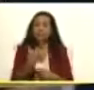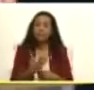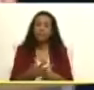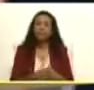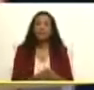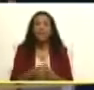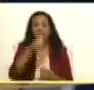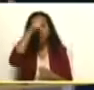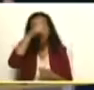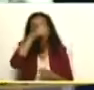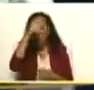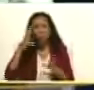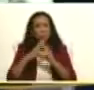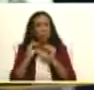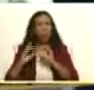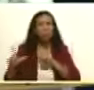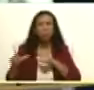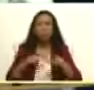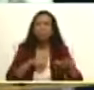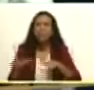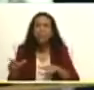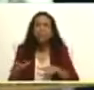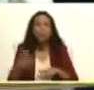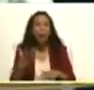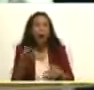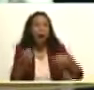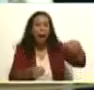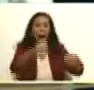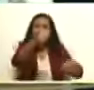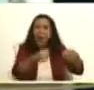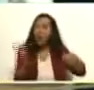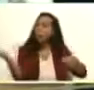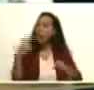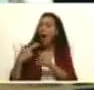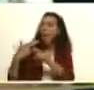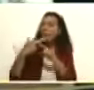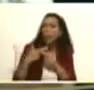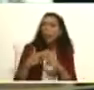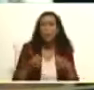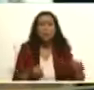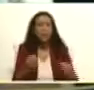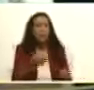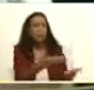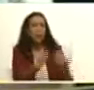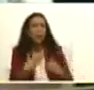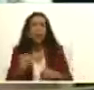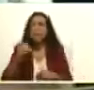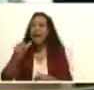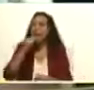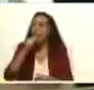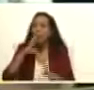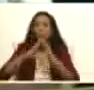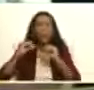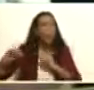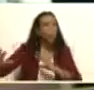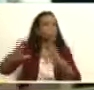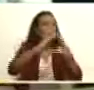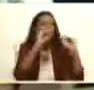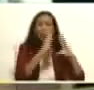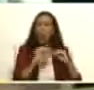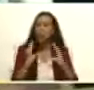diciembre, este domingo, todos unidos. Si hay un carro, es de todos. Si hay una carretilla, es de todos. Si hay agua, es de todos, es de